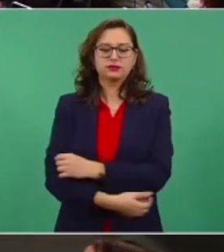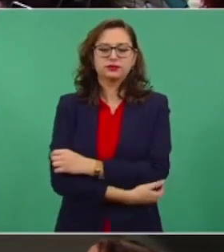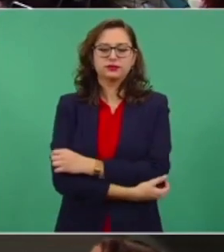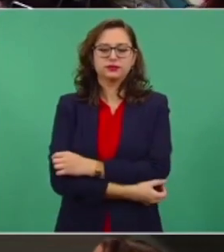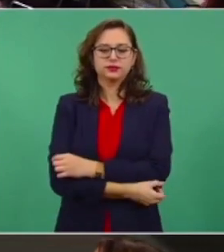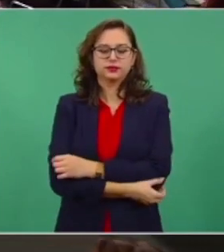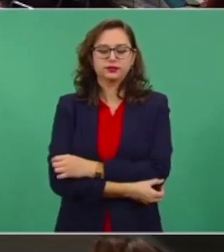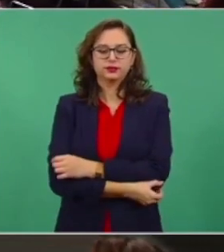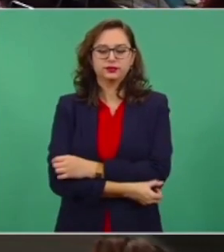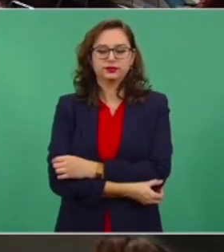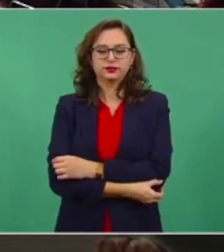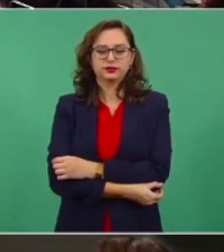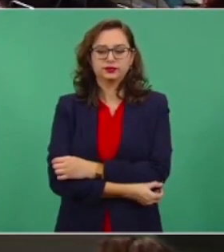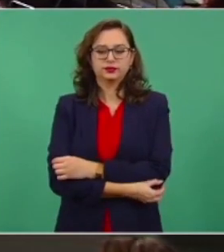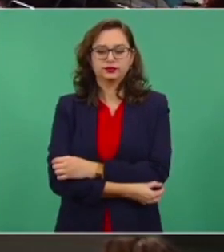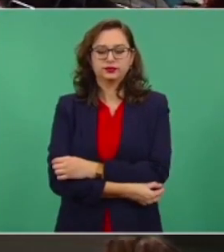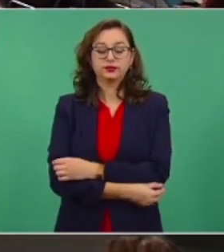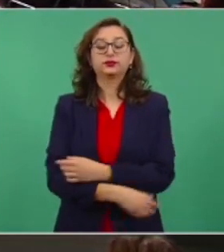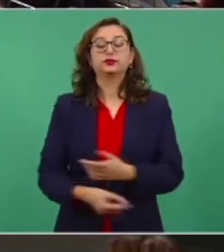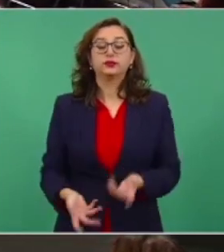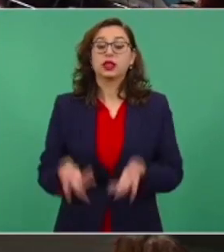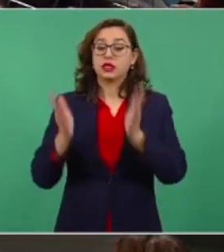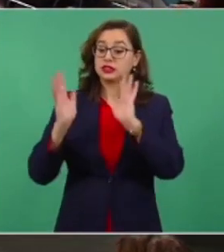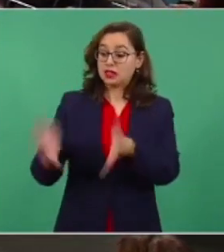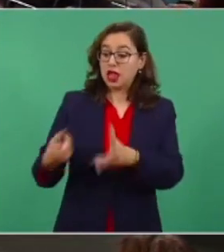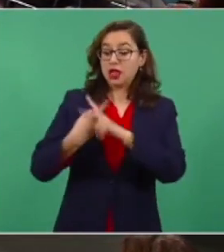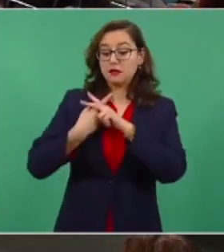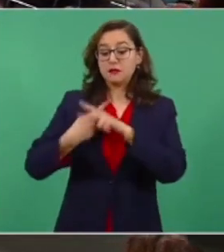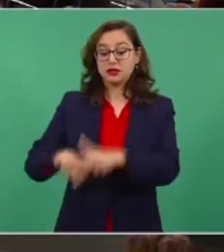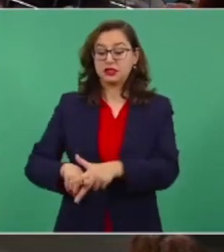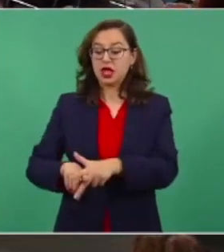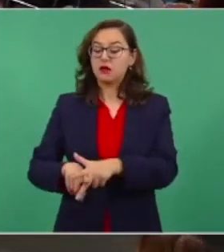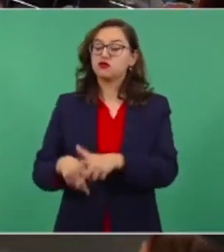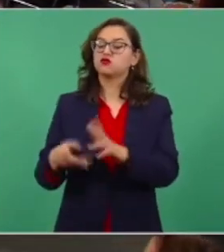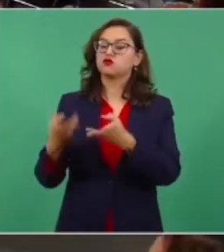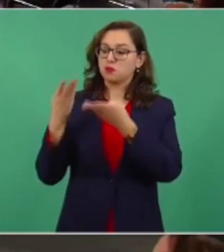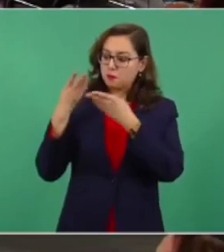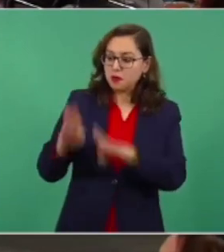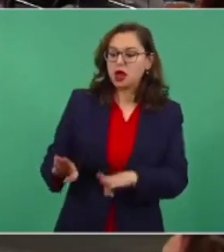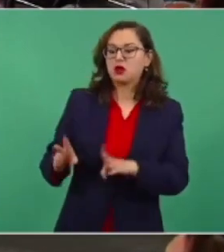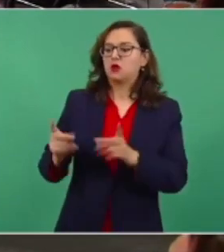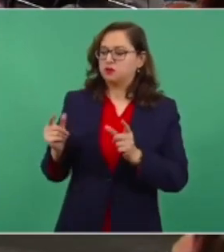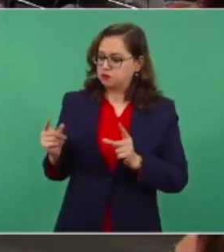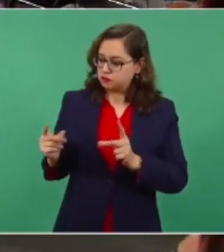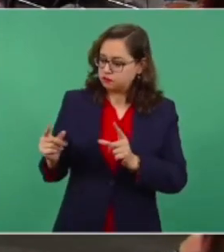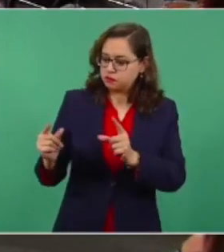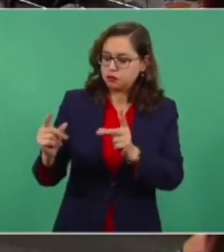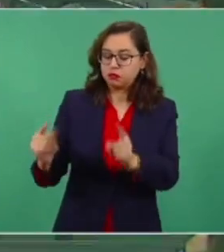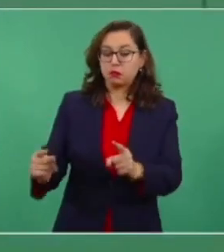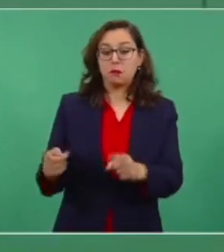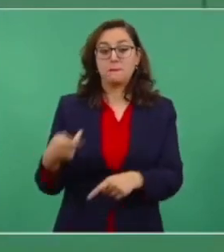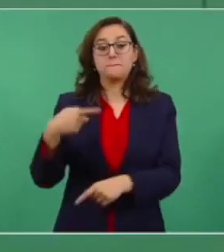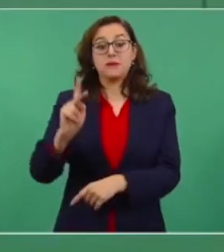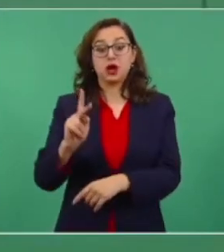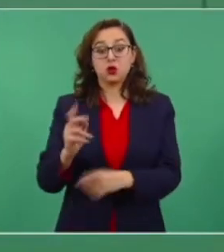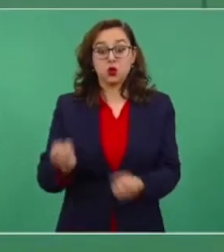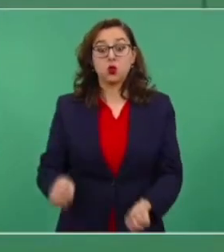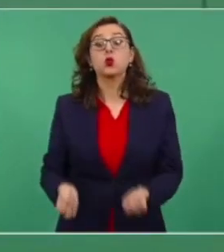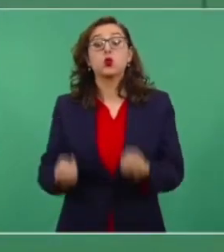pero tenemos que operar 2.700 sucursales.